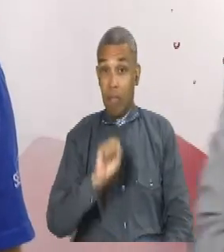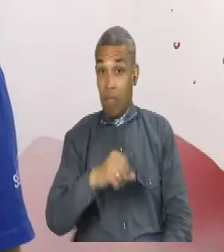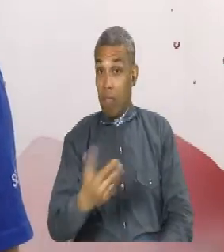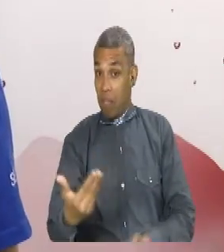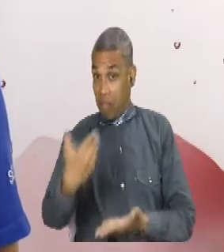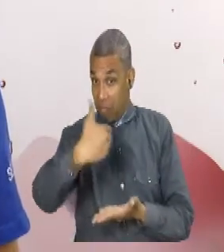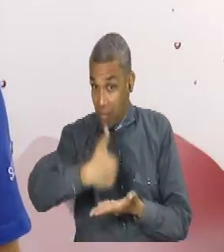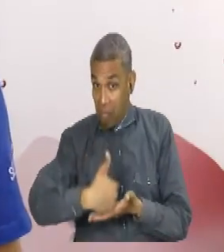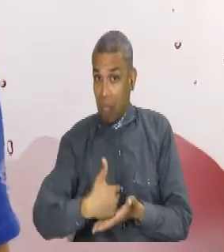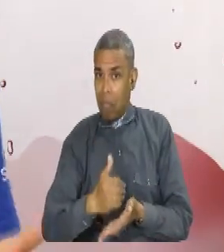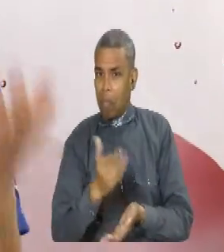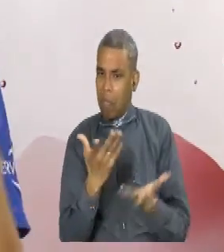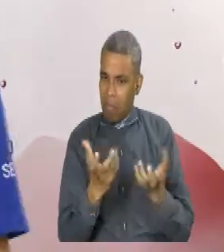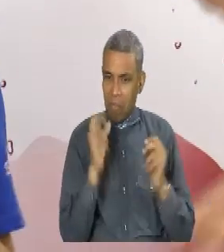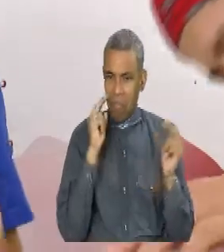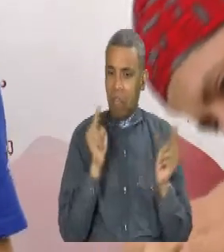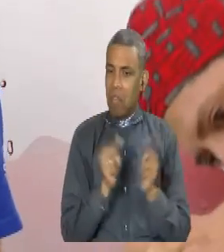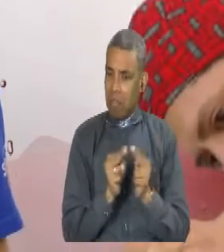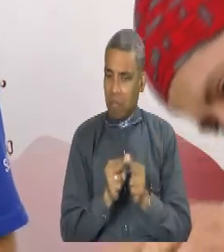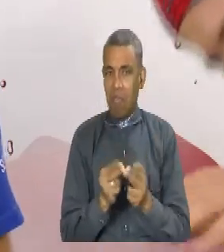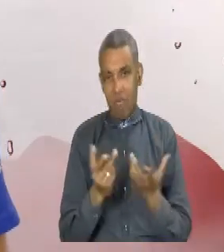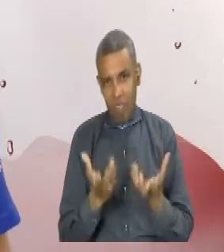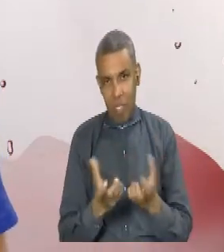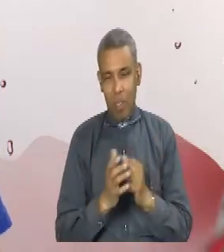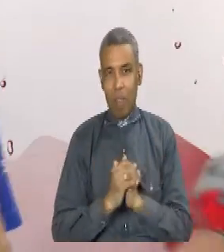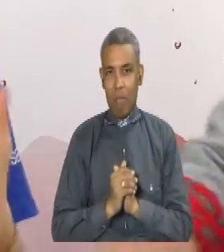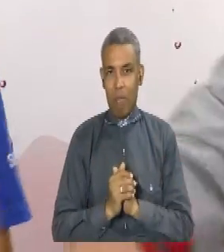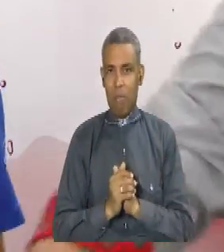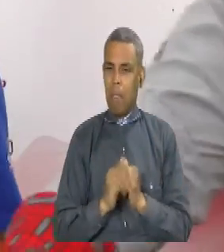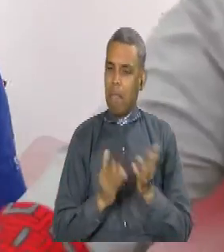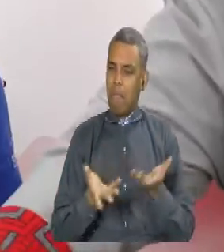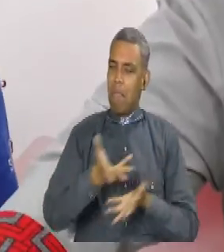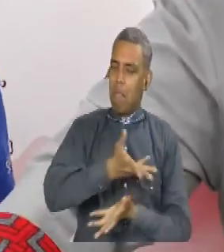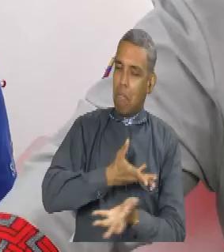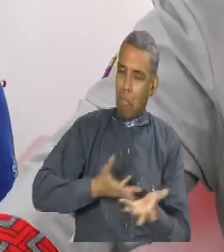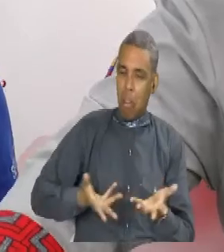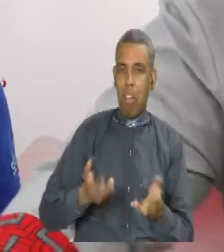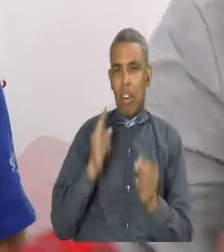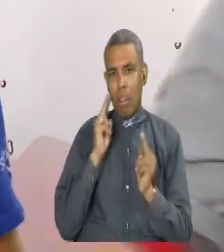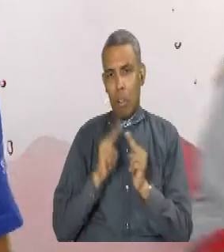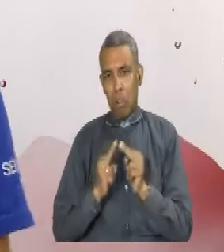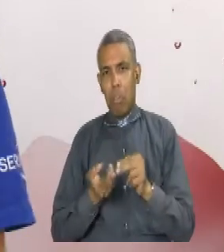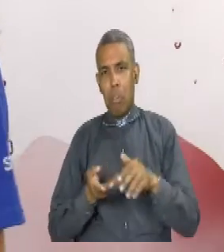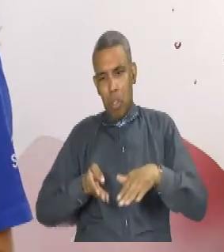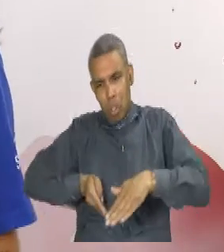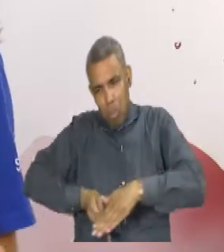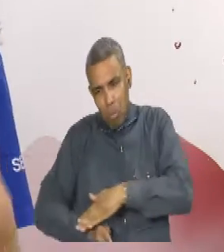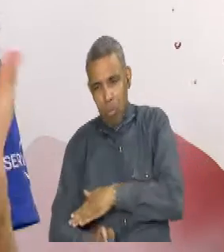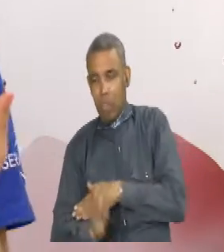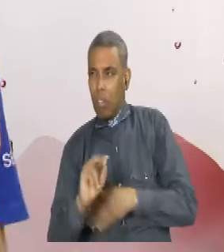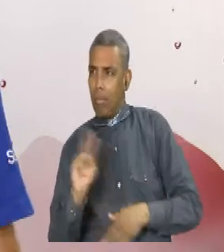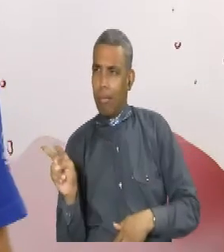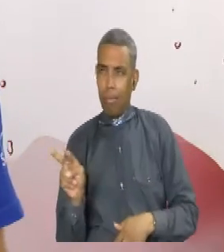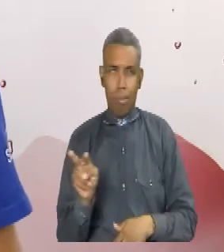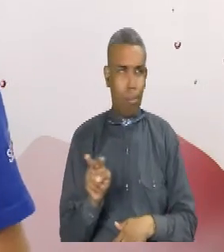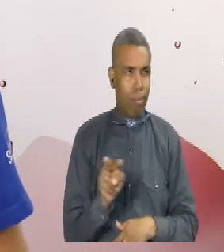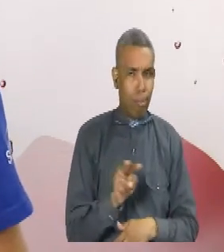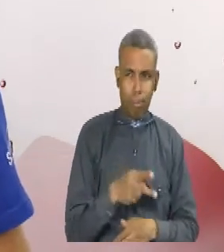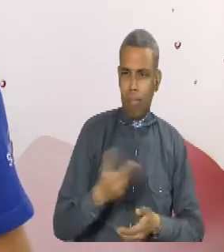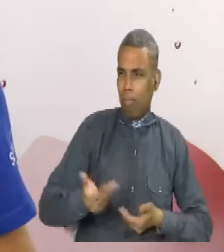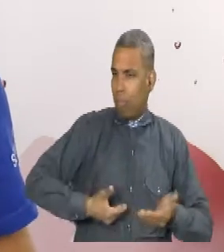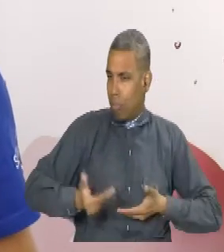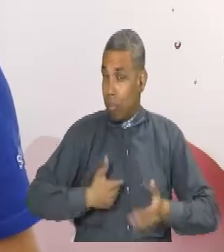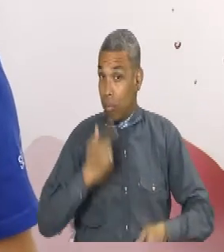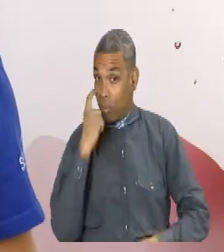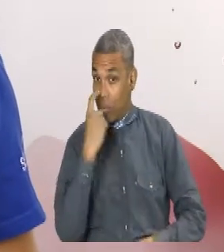gusto de conocerla y pues también que pueda interactuar, pueda conocer más de nosotros, de todo lo bonito que tenemos para cuidar tu salud